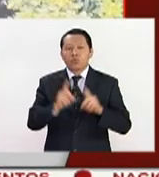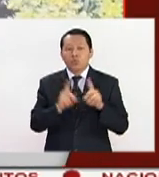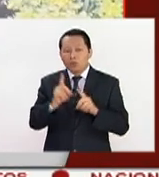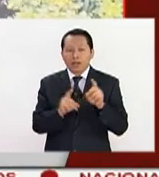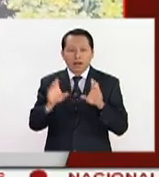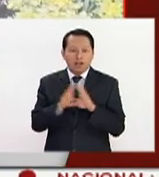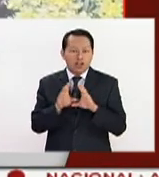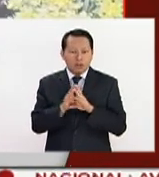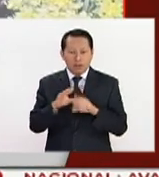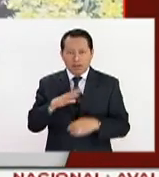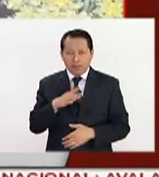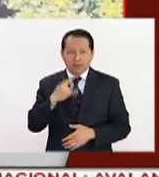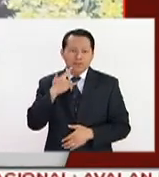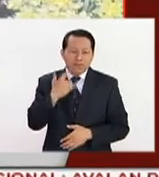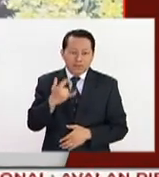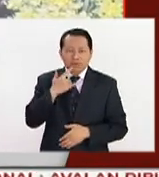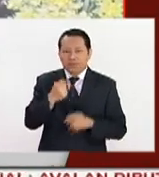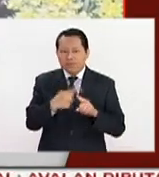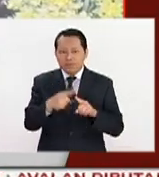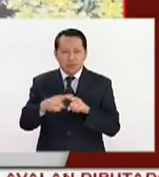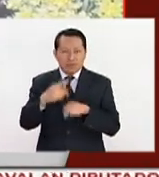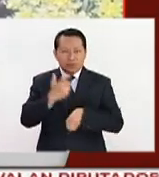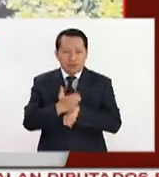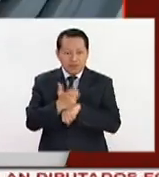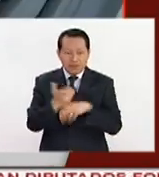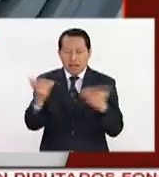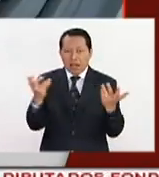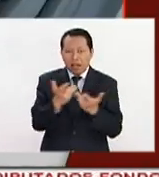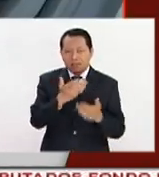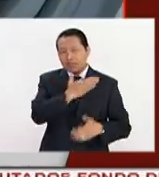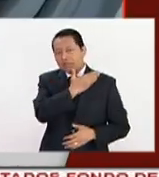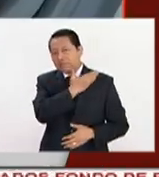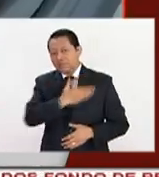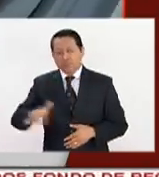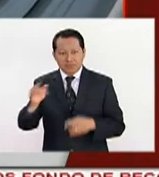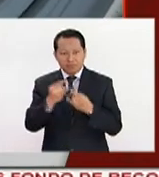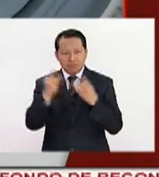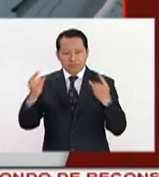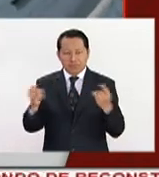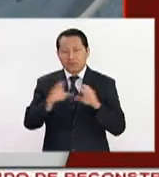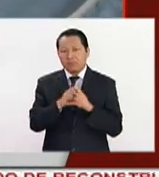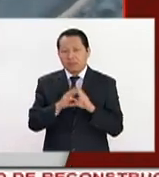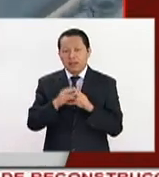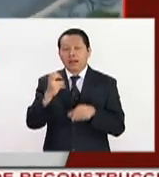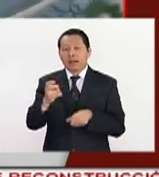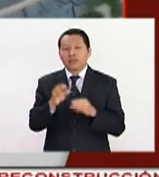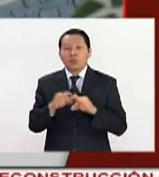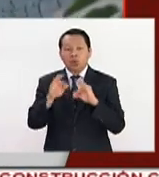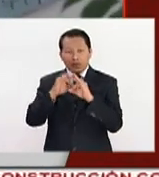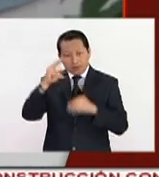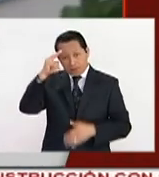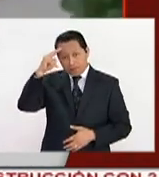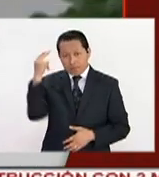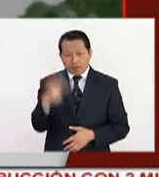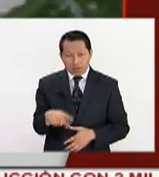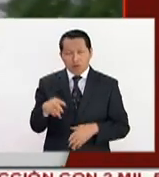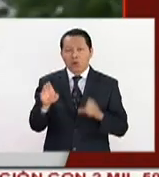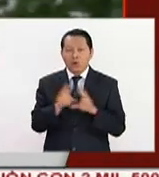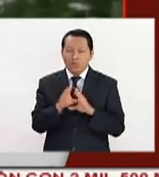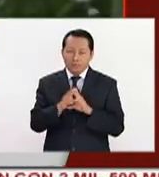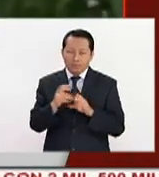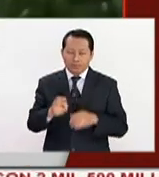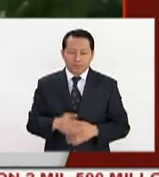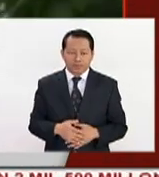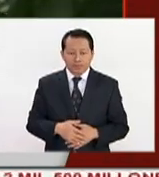la continuidad de los esfuerzos que Estados Unidos ha venido implementando a lo largo de la historia, ¿no? Claro. De ahí la relevancia para México en un primer